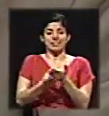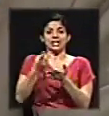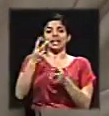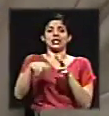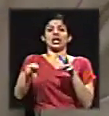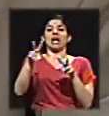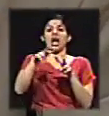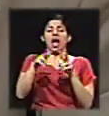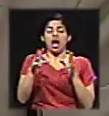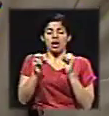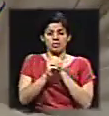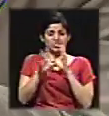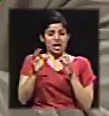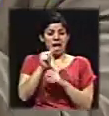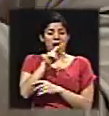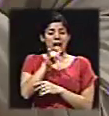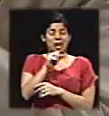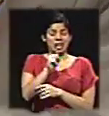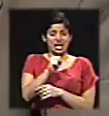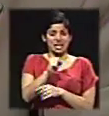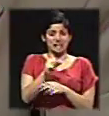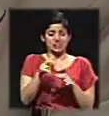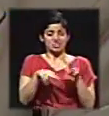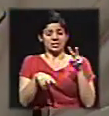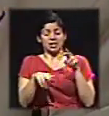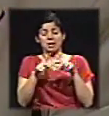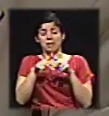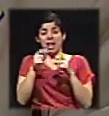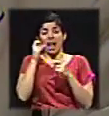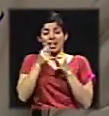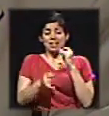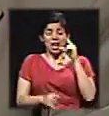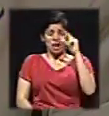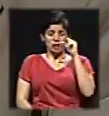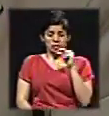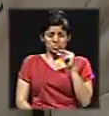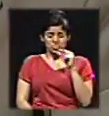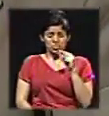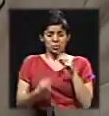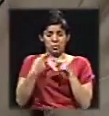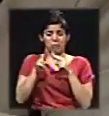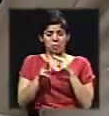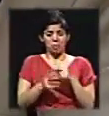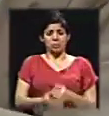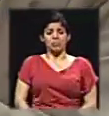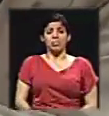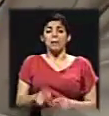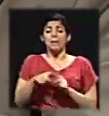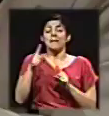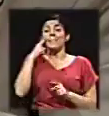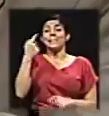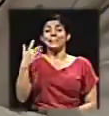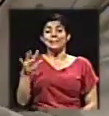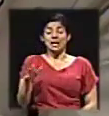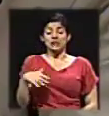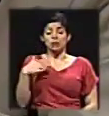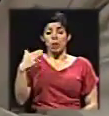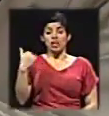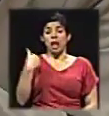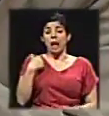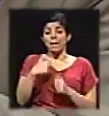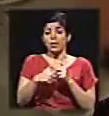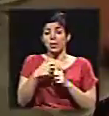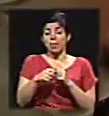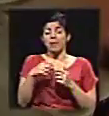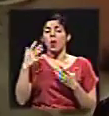amplia a Arias y al final fue mínima. Y pareciera que donde hay problemas es